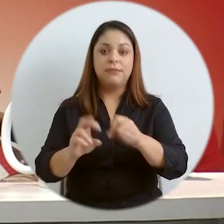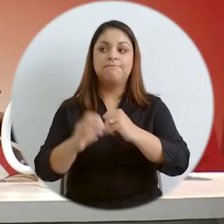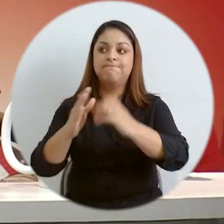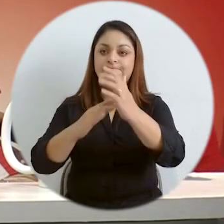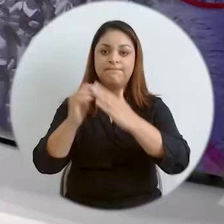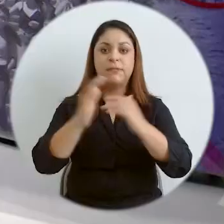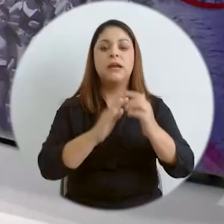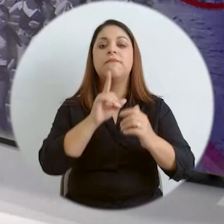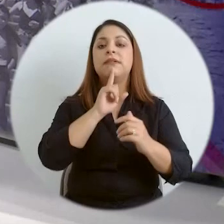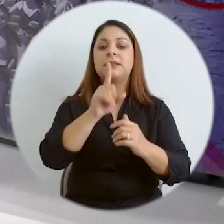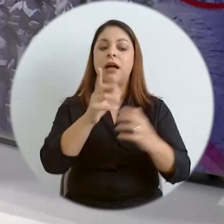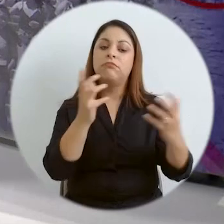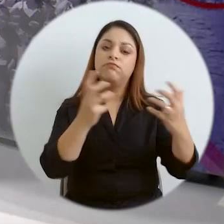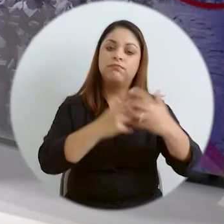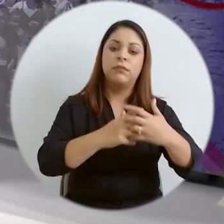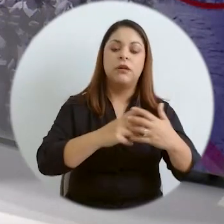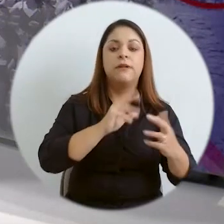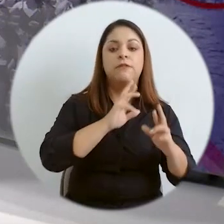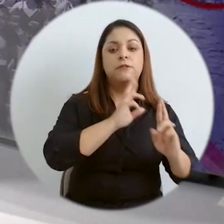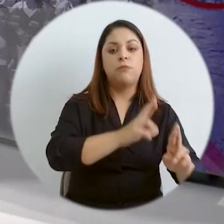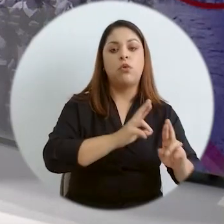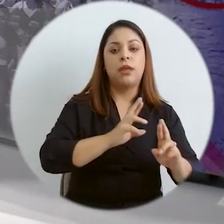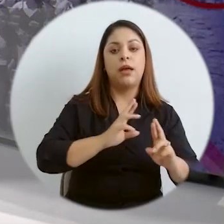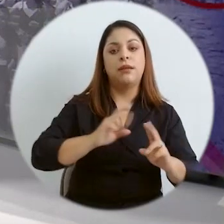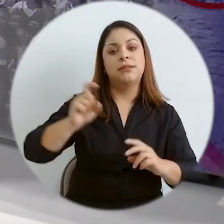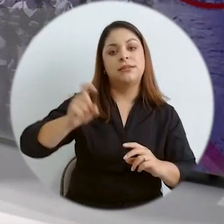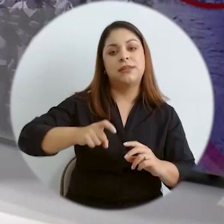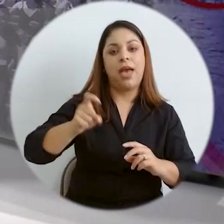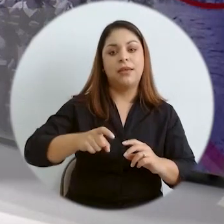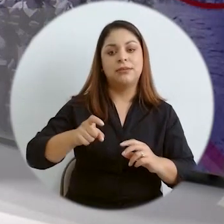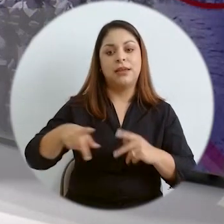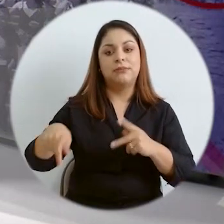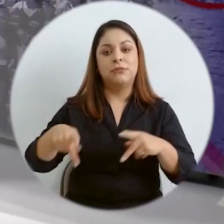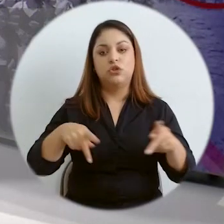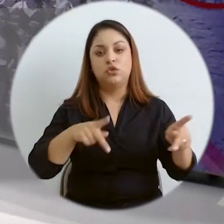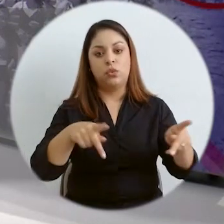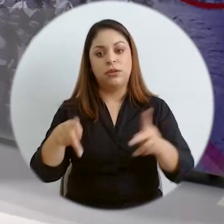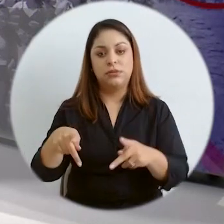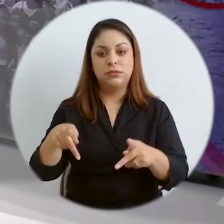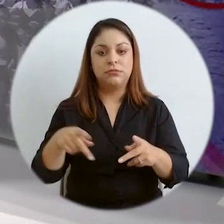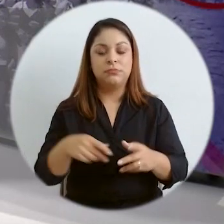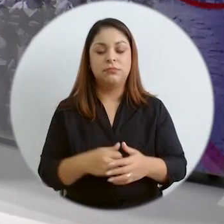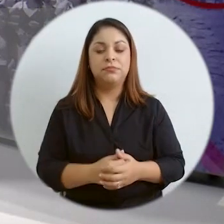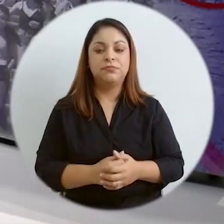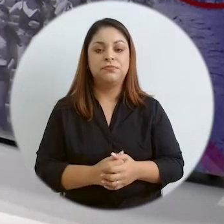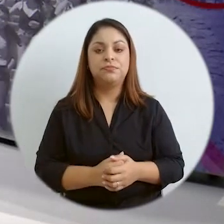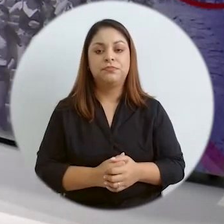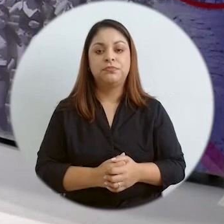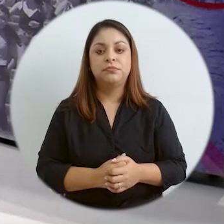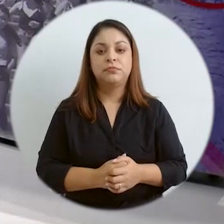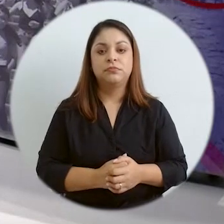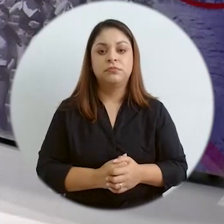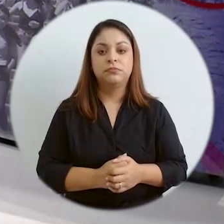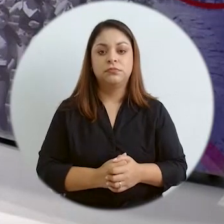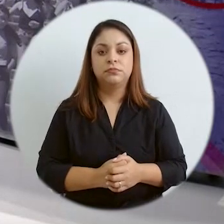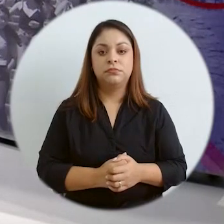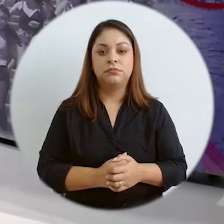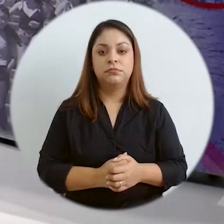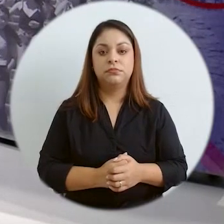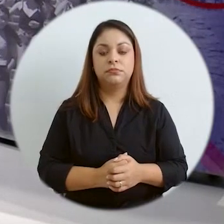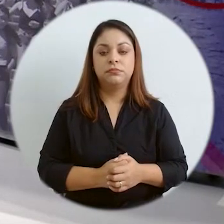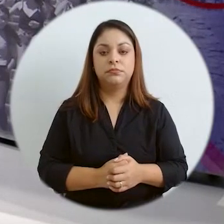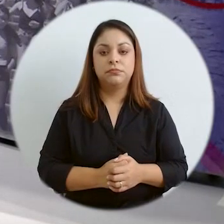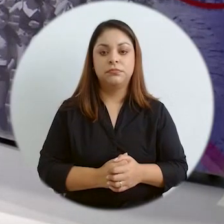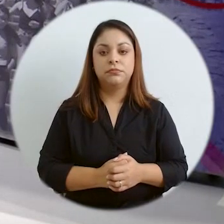de la gente. Y eso hemos visto que la capacidad de ese Estado se ha visto disminuida también por un problema de recursos,